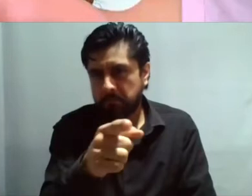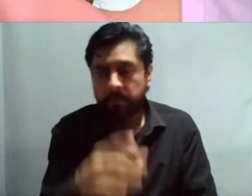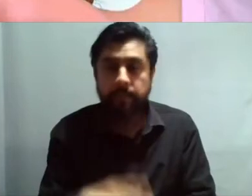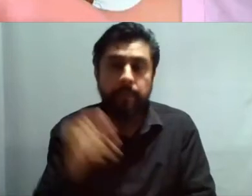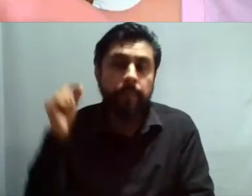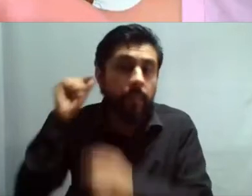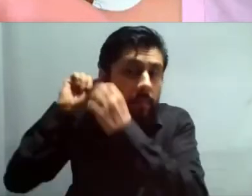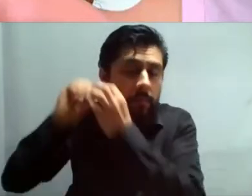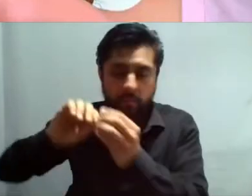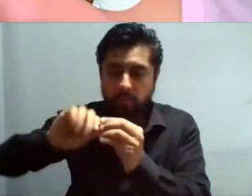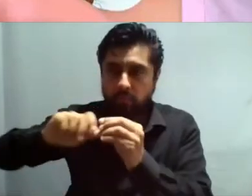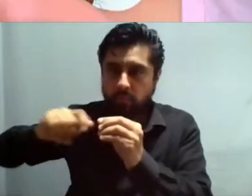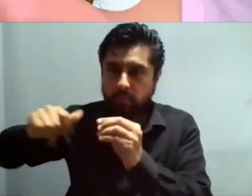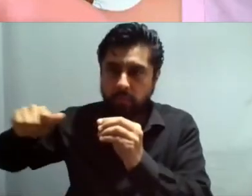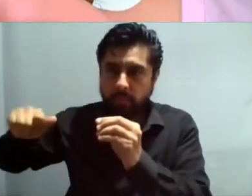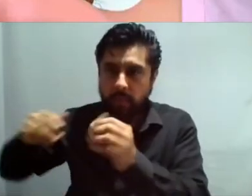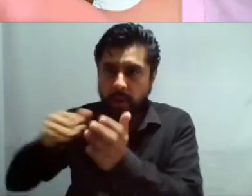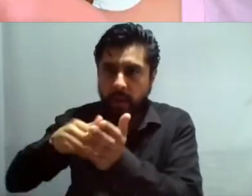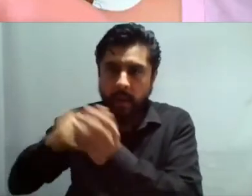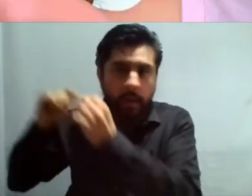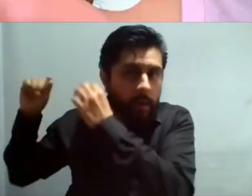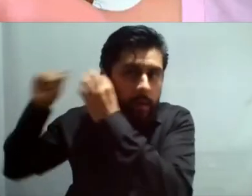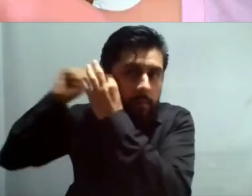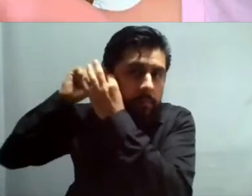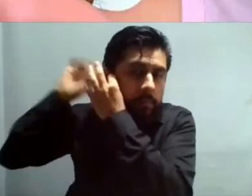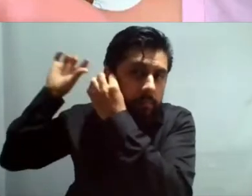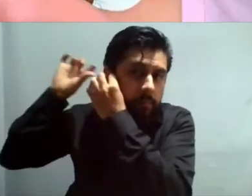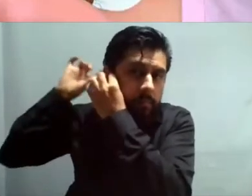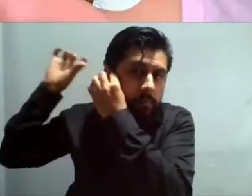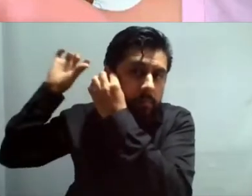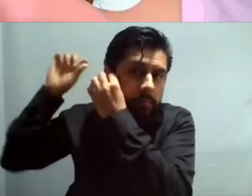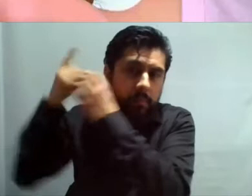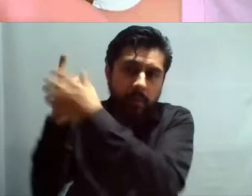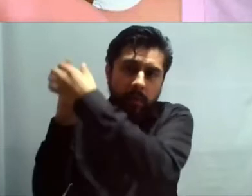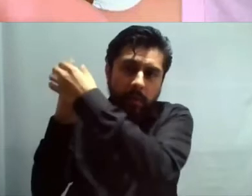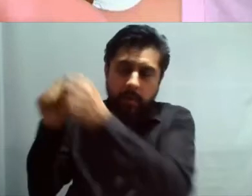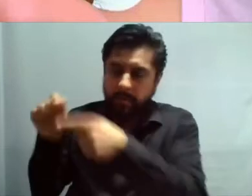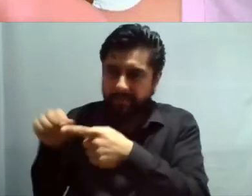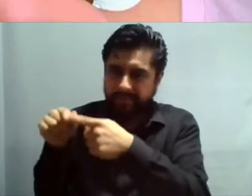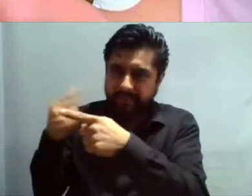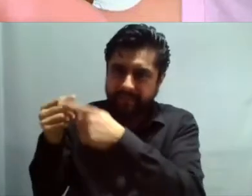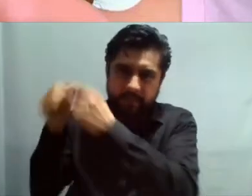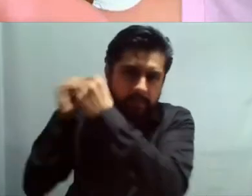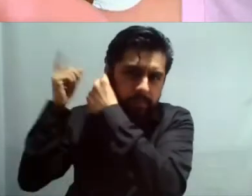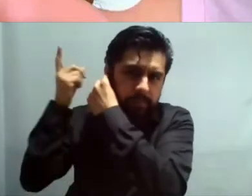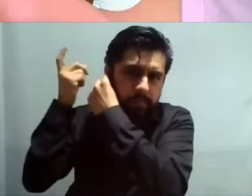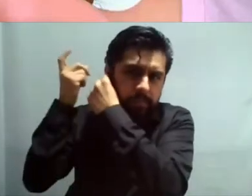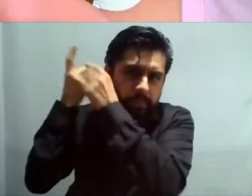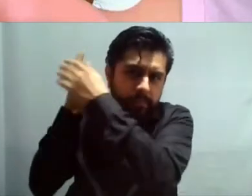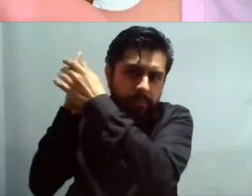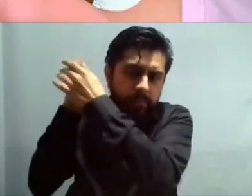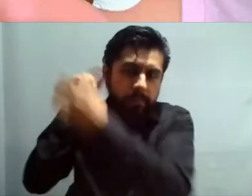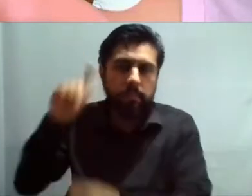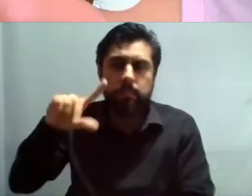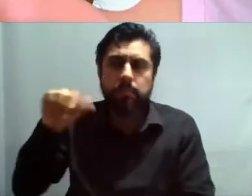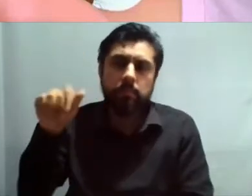oído, al conito se le prende ahí como si fuera una vela, se le prende el fuego y después nos dicen, no,